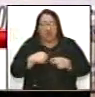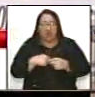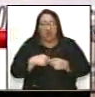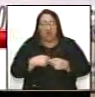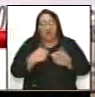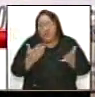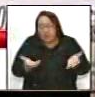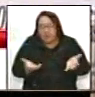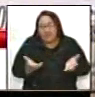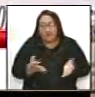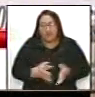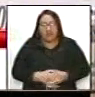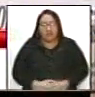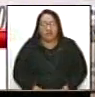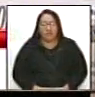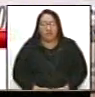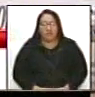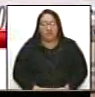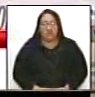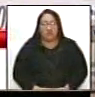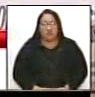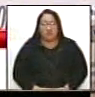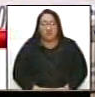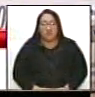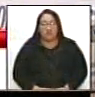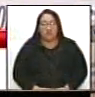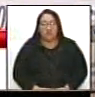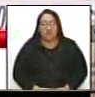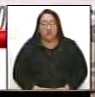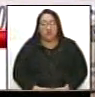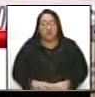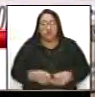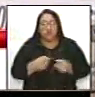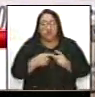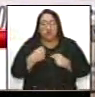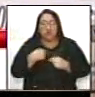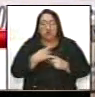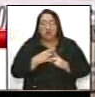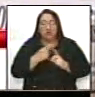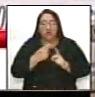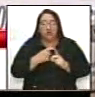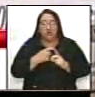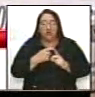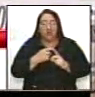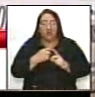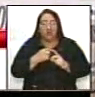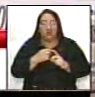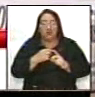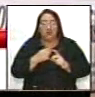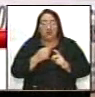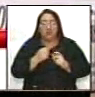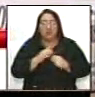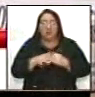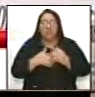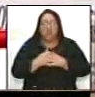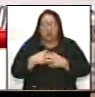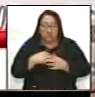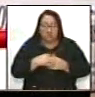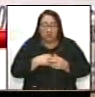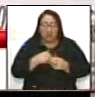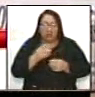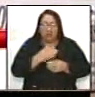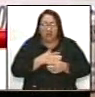Entonces, estamos ante una agresión que tiene inclusive rebetes internacionales. Si